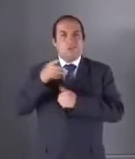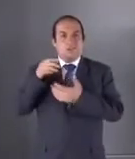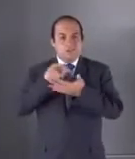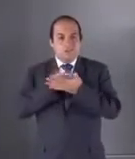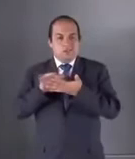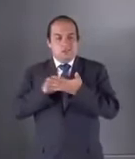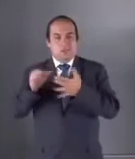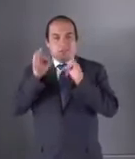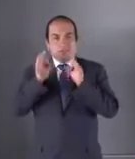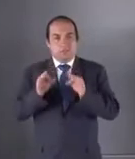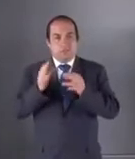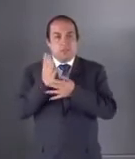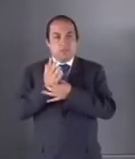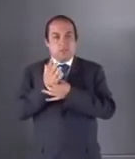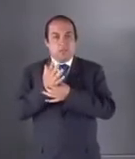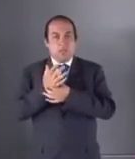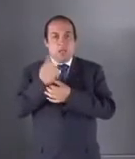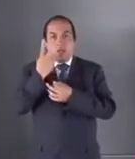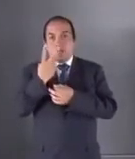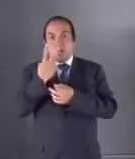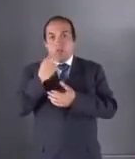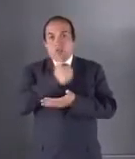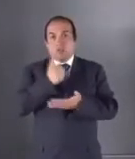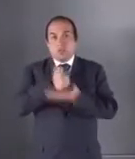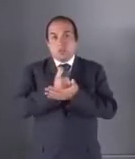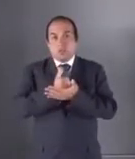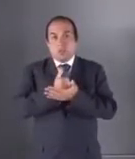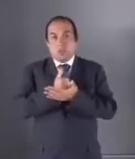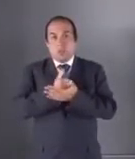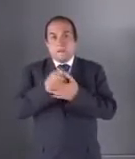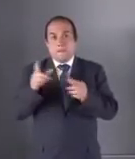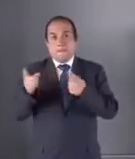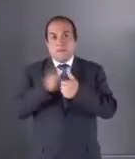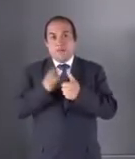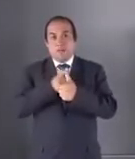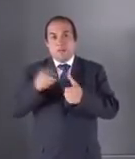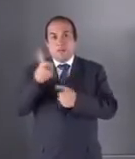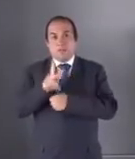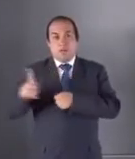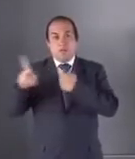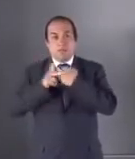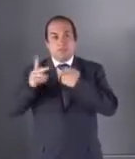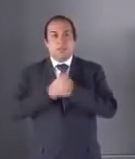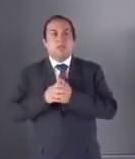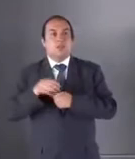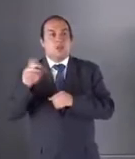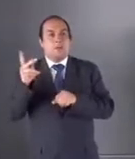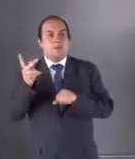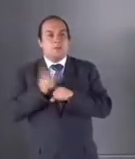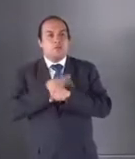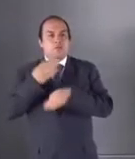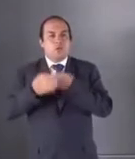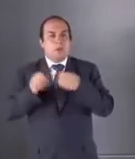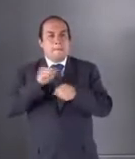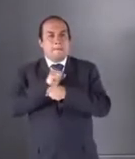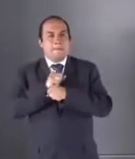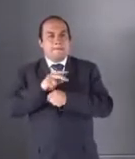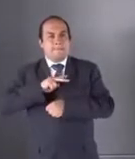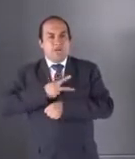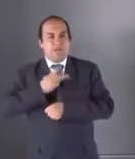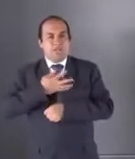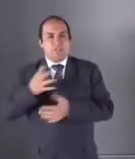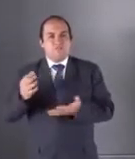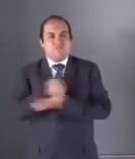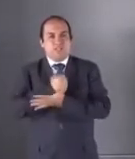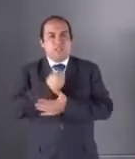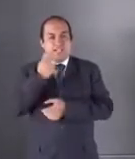dos principales ciudades del país, en un fin de semana de alto riesgo, cuando el virus está tomando fuerza en todo México, esta es la diferencia entre tomar